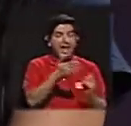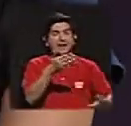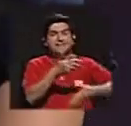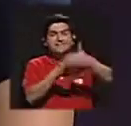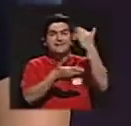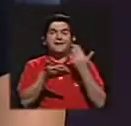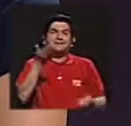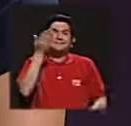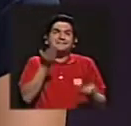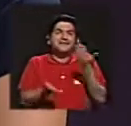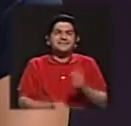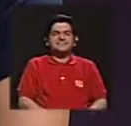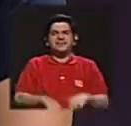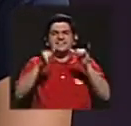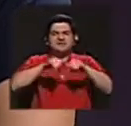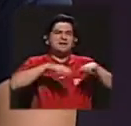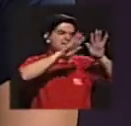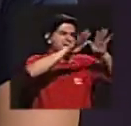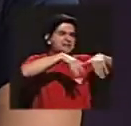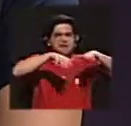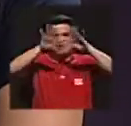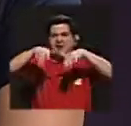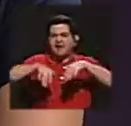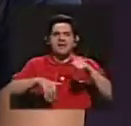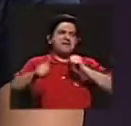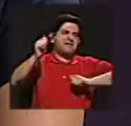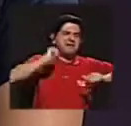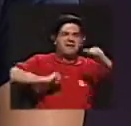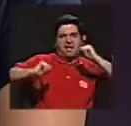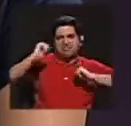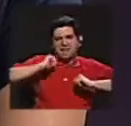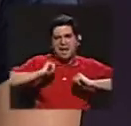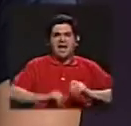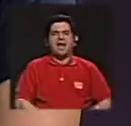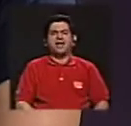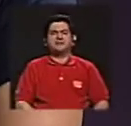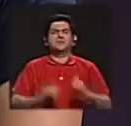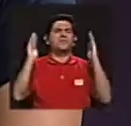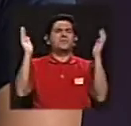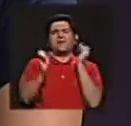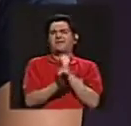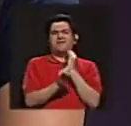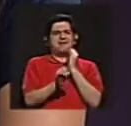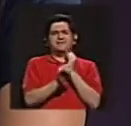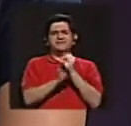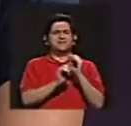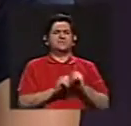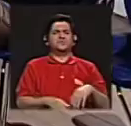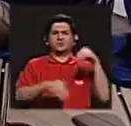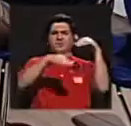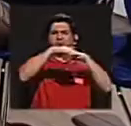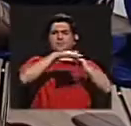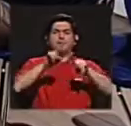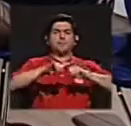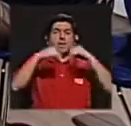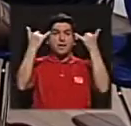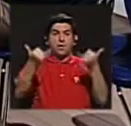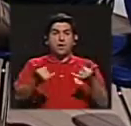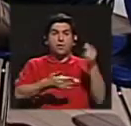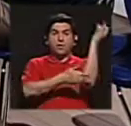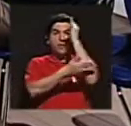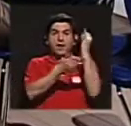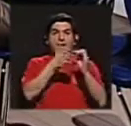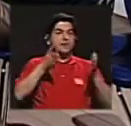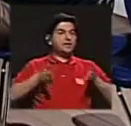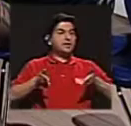pasado quizás se encerraba en galerías, se encerraba en teatros, se encerraba en grandes instituciones, digamos, pero ahora el arte lo encontramos justamente